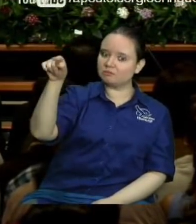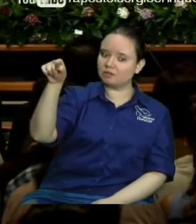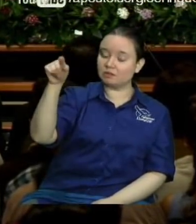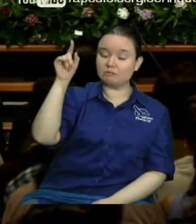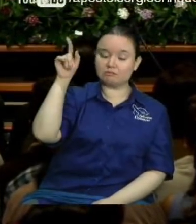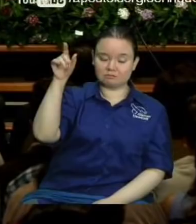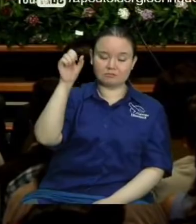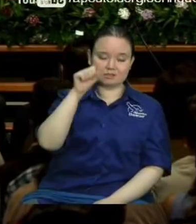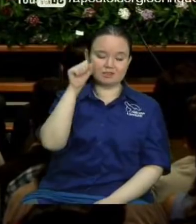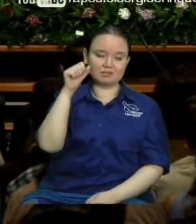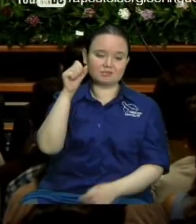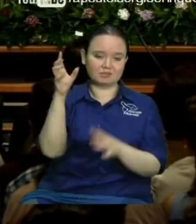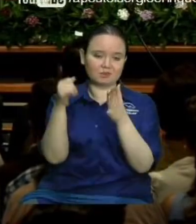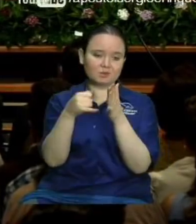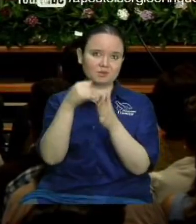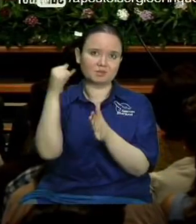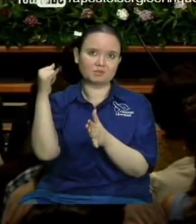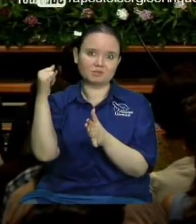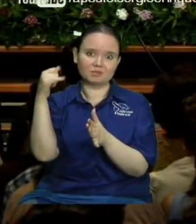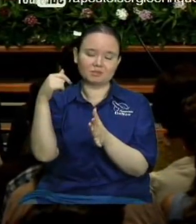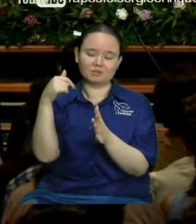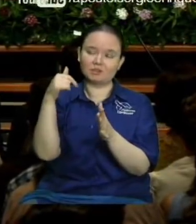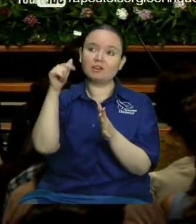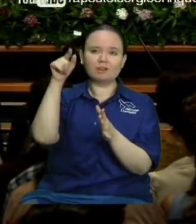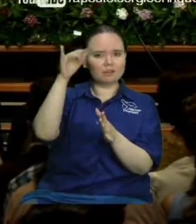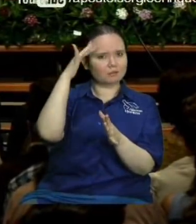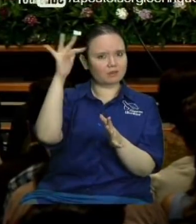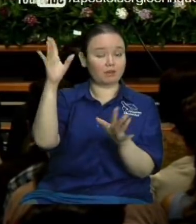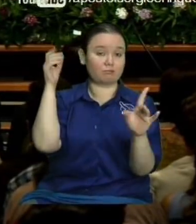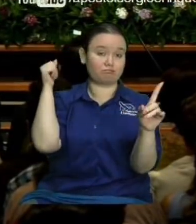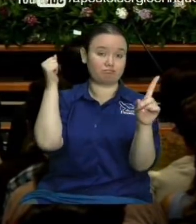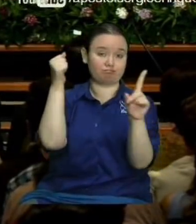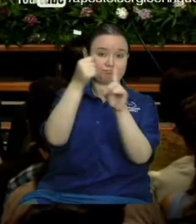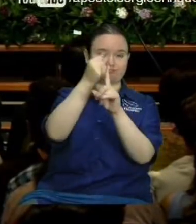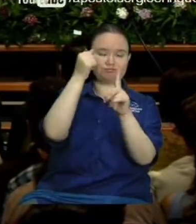convirtieron. Imagínate qué impacto causó Barrabás.